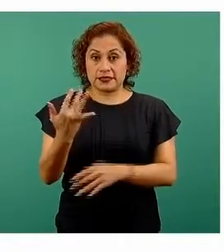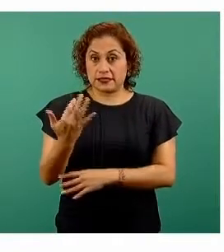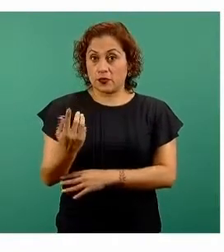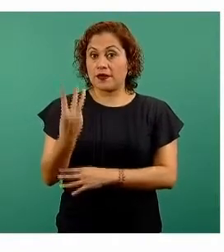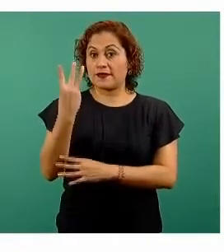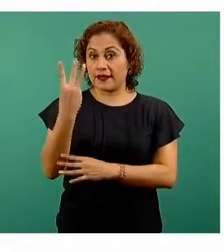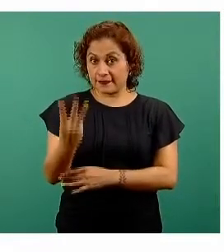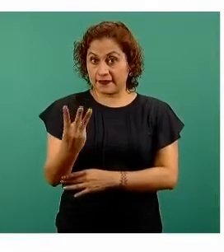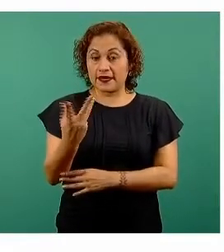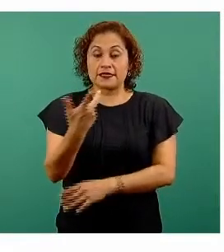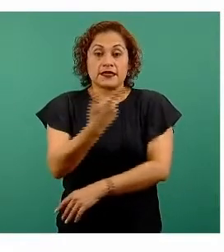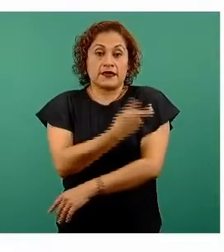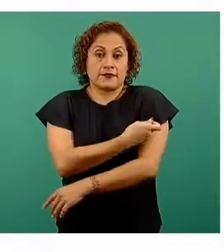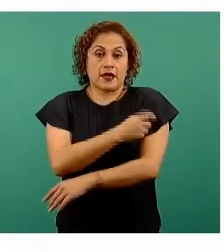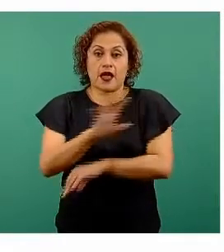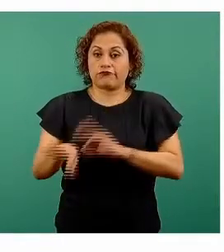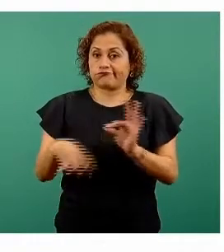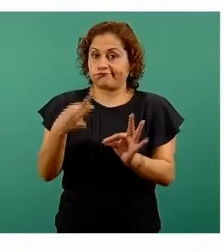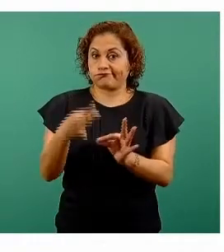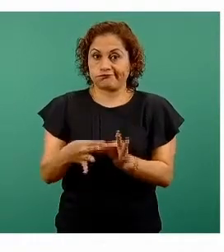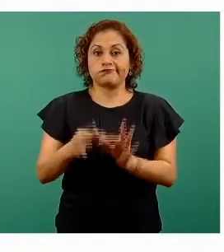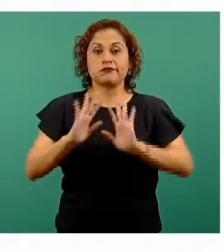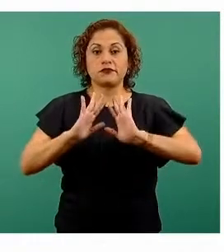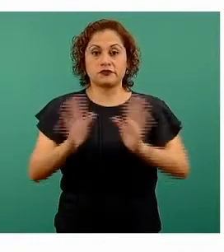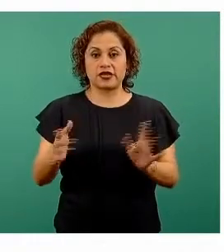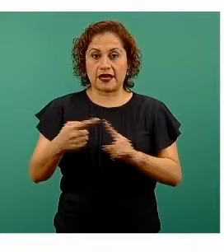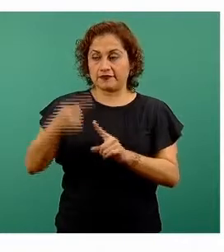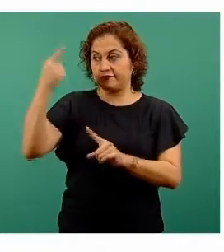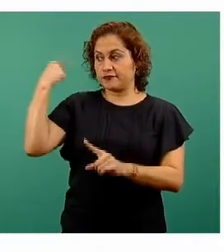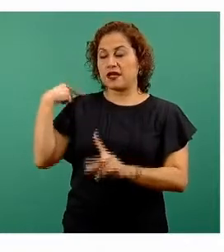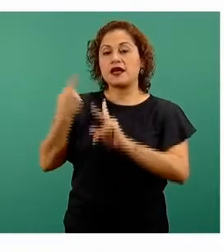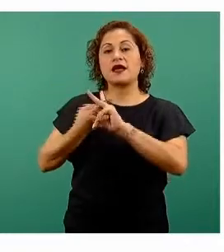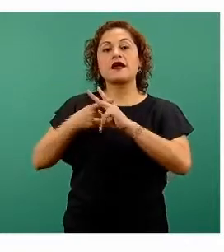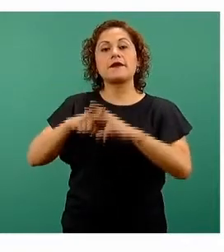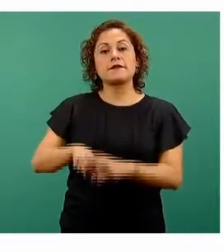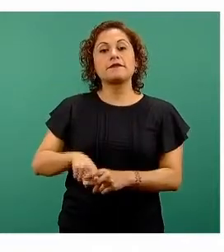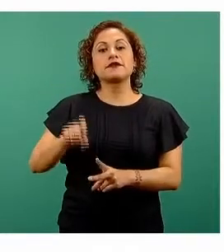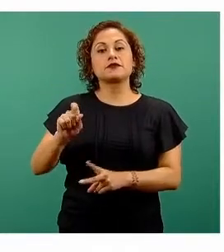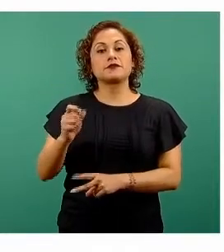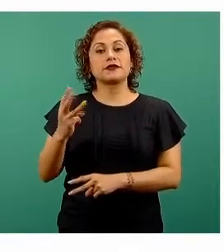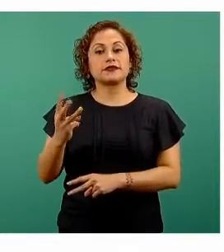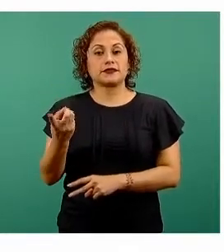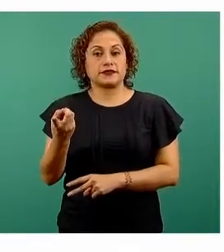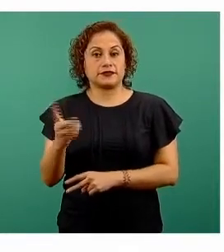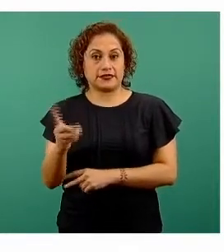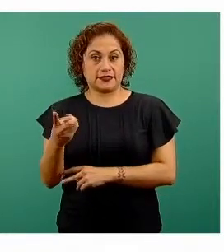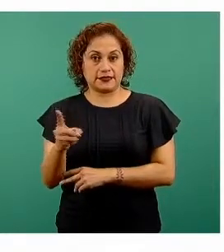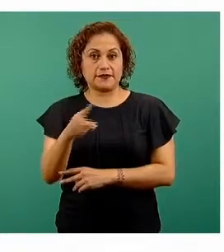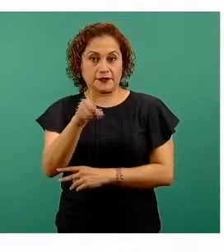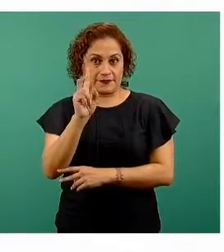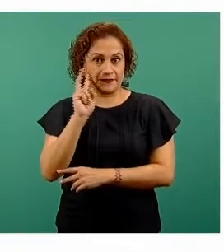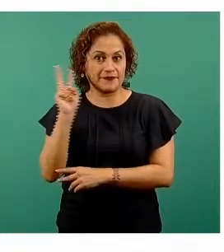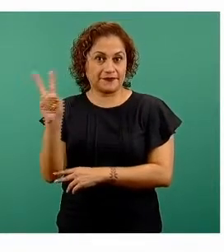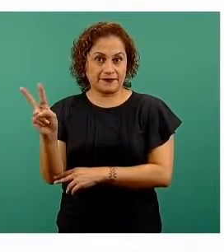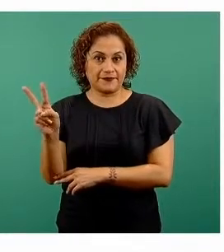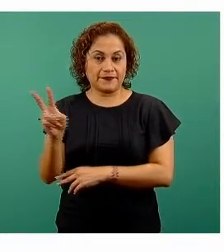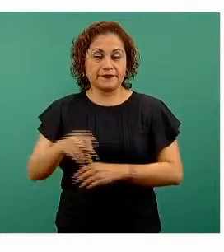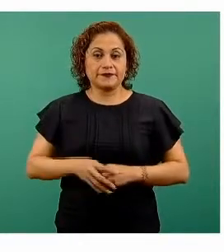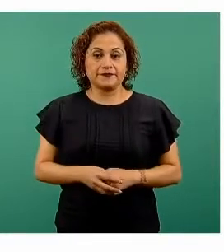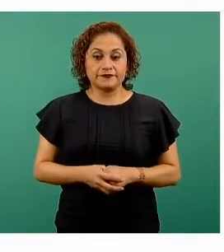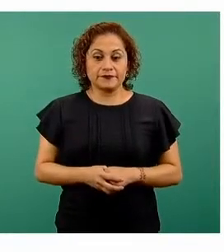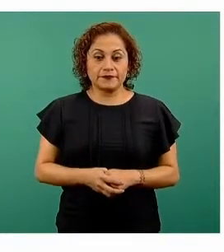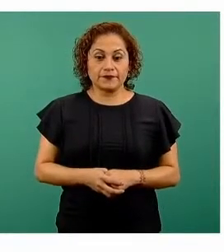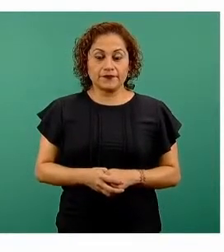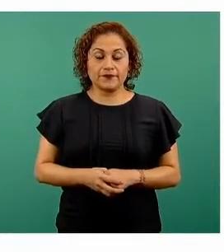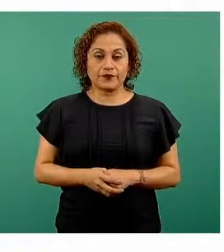7,851,053 vacunas que se han aplicado desde que empezó el programa el 23 de diciembre. Como pueden ver en la gráfica,